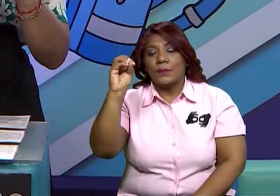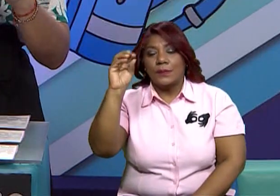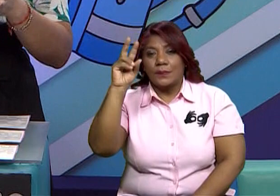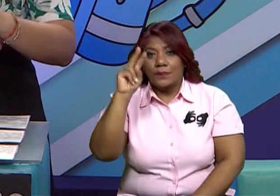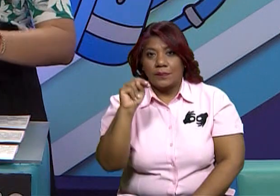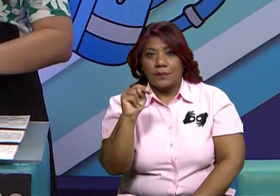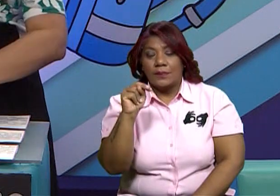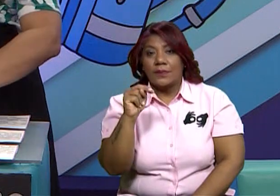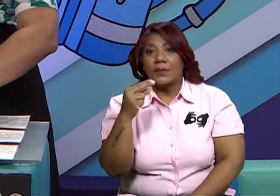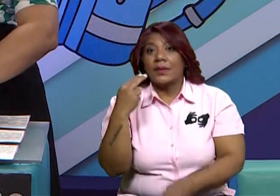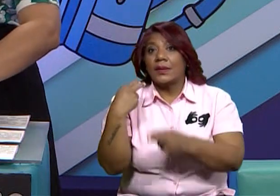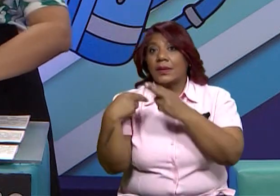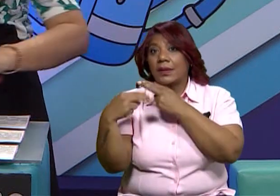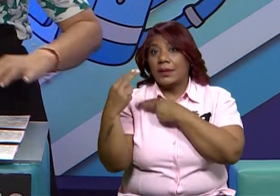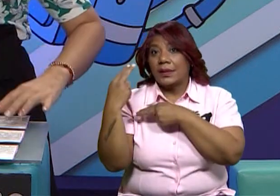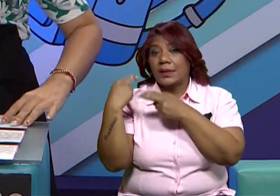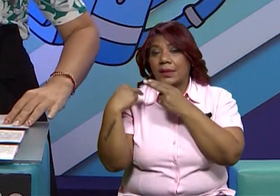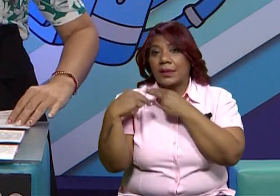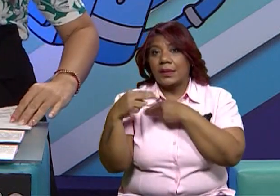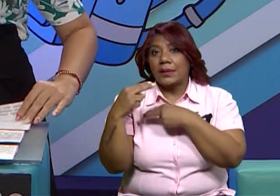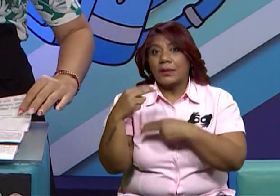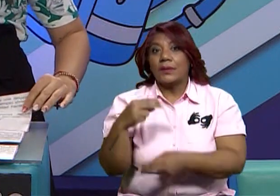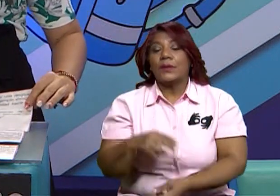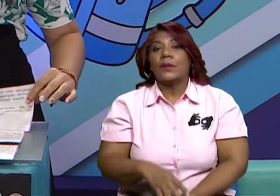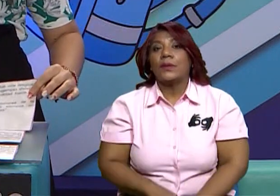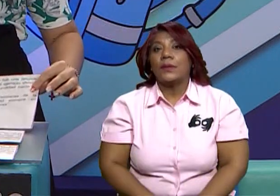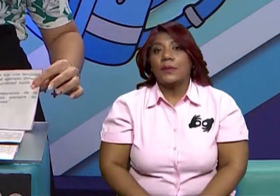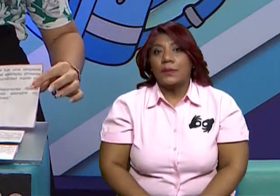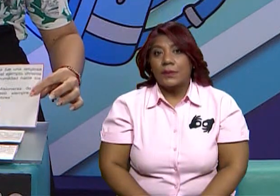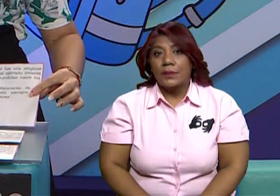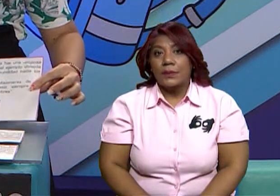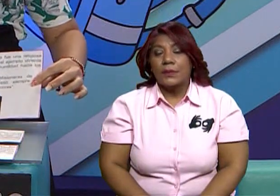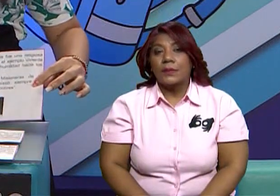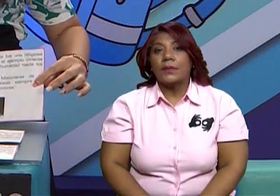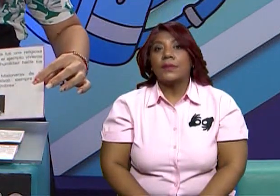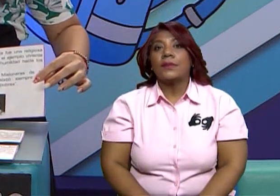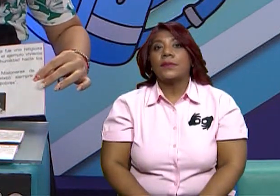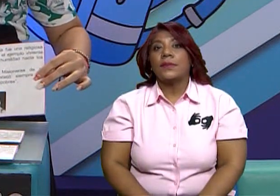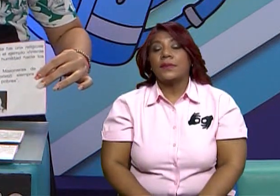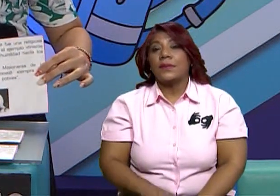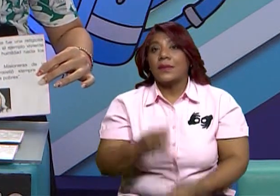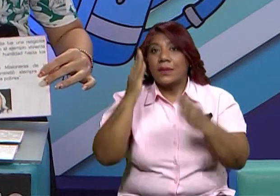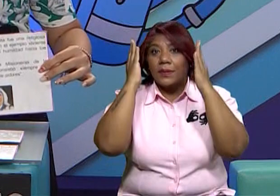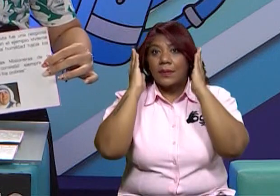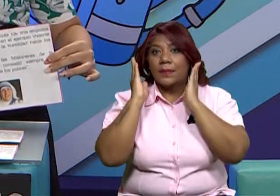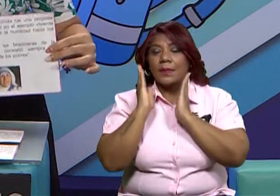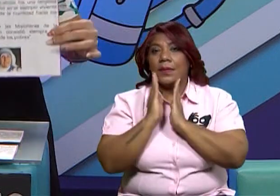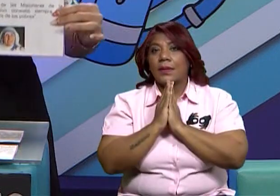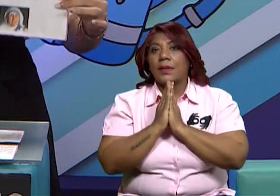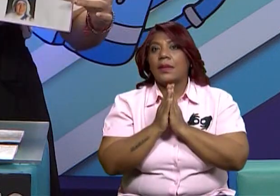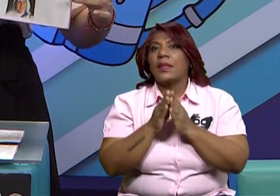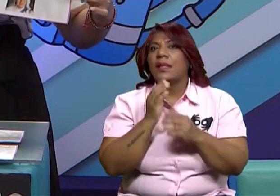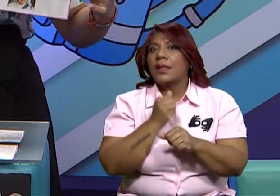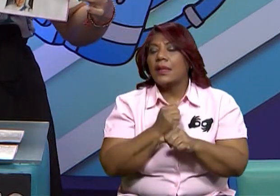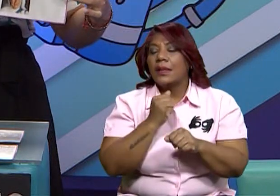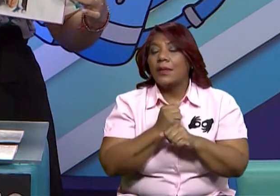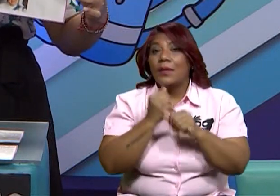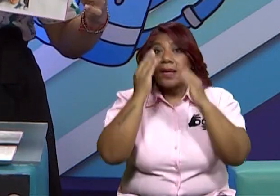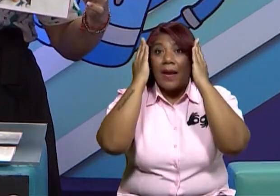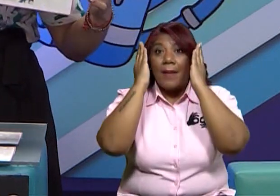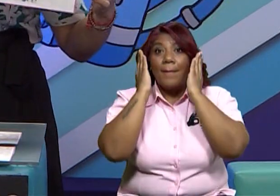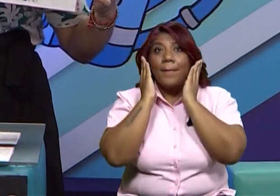nuestra historia, la introducción viene a ser: la Madre Teresa de Calcuta fue una religiosa. Fue